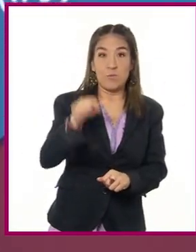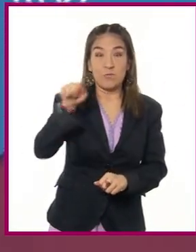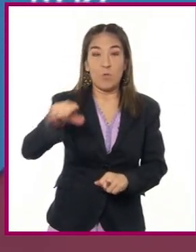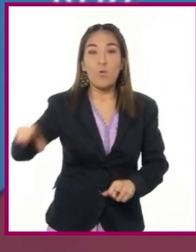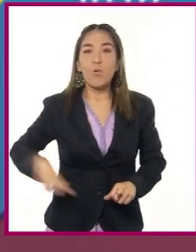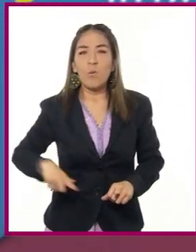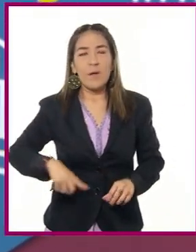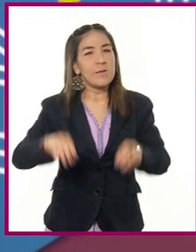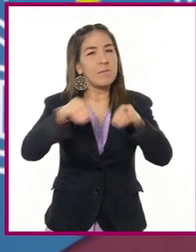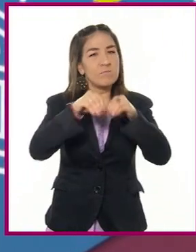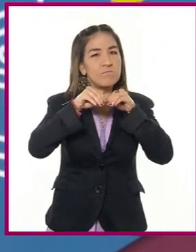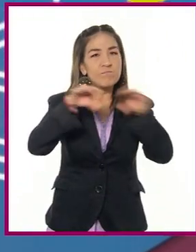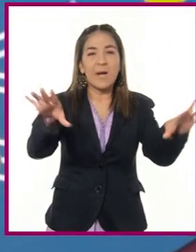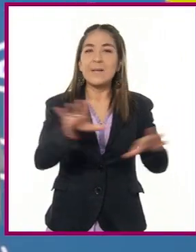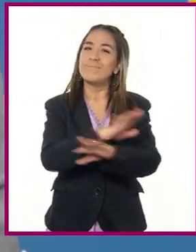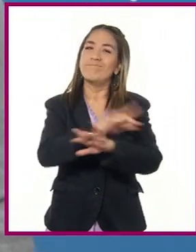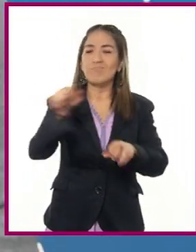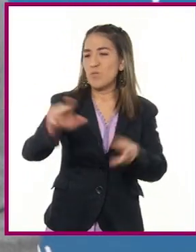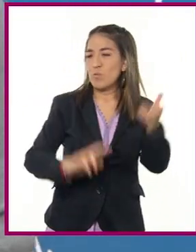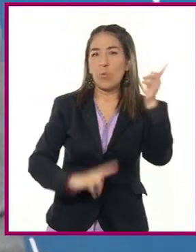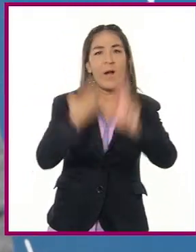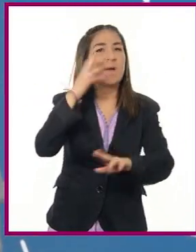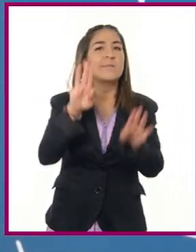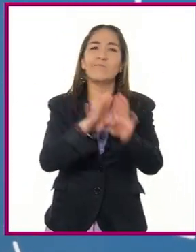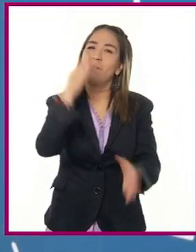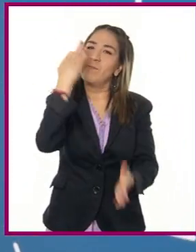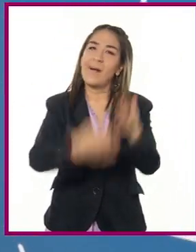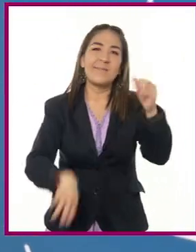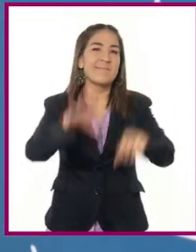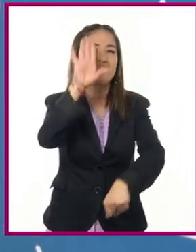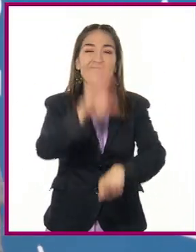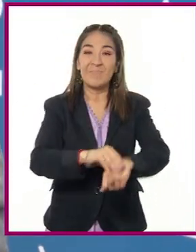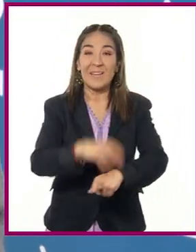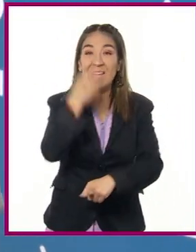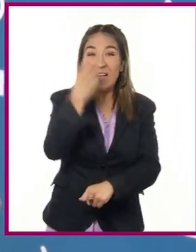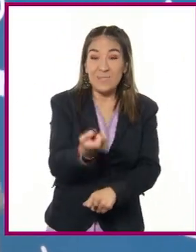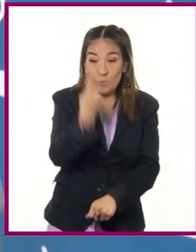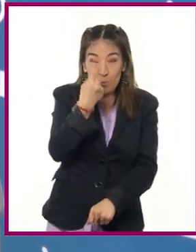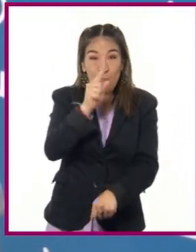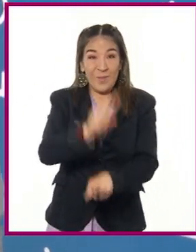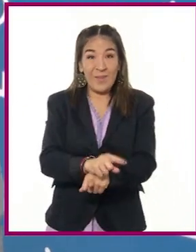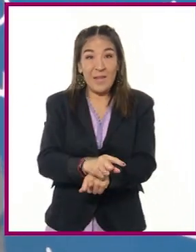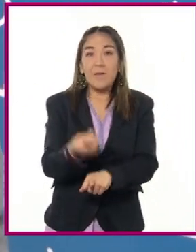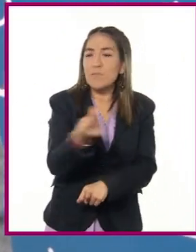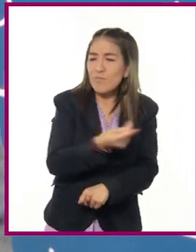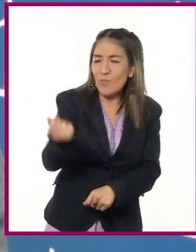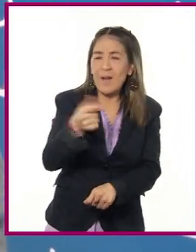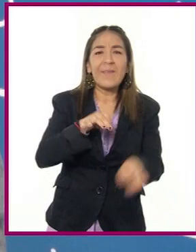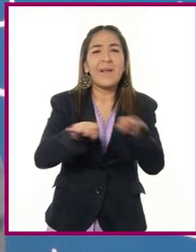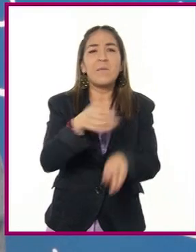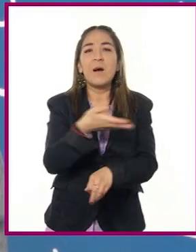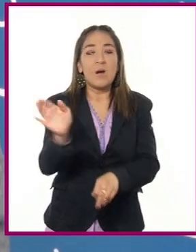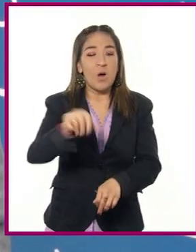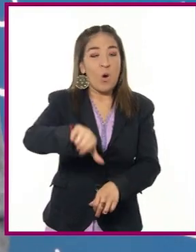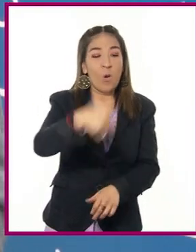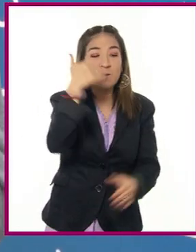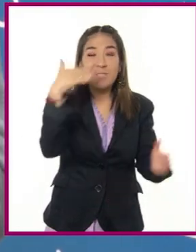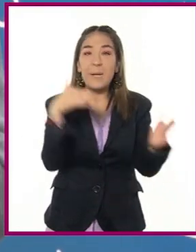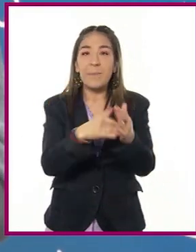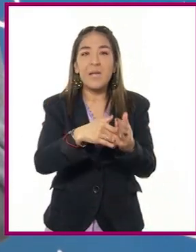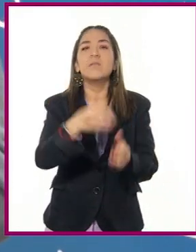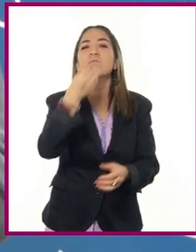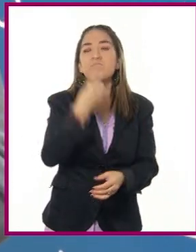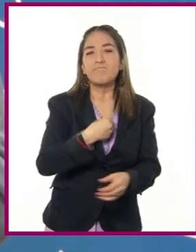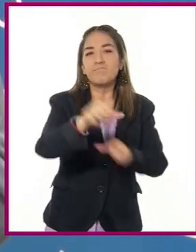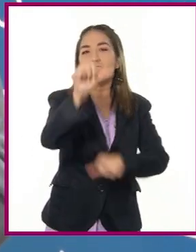gobierno declaró la huelga ilegal y en un solo día despidieron a 11,000 controladores, que fueron sustituidos